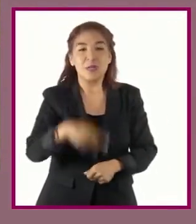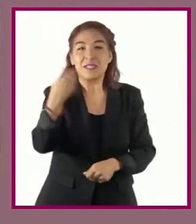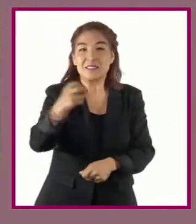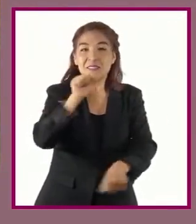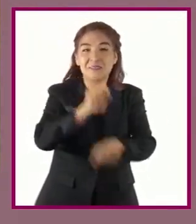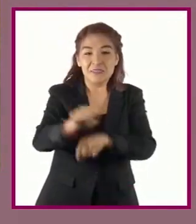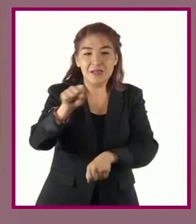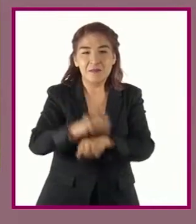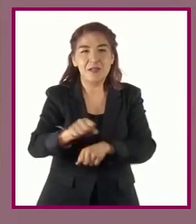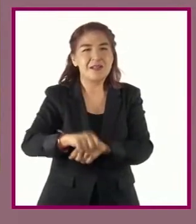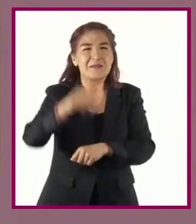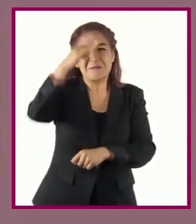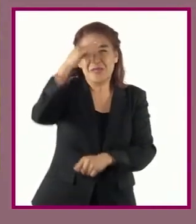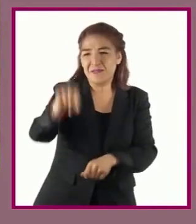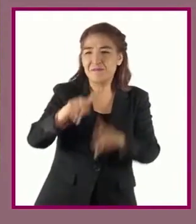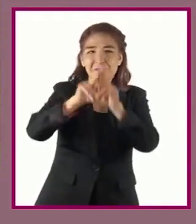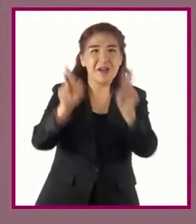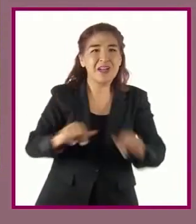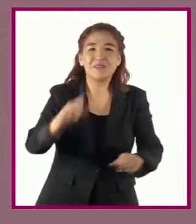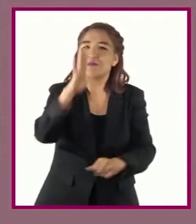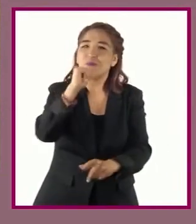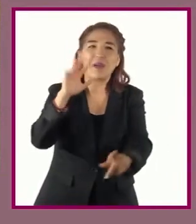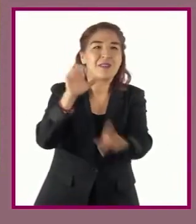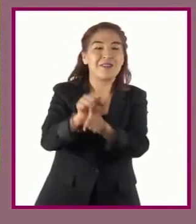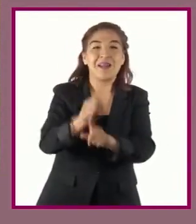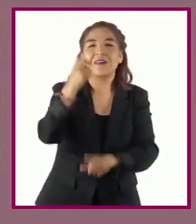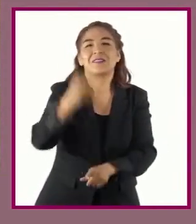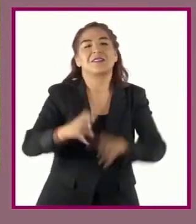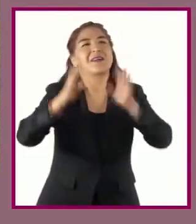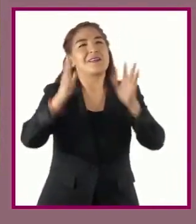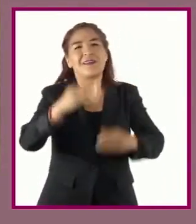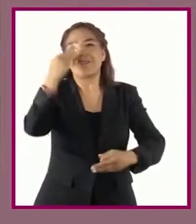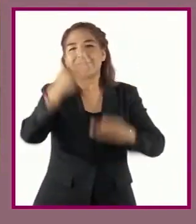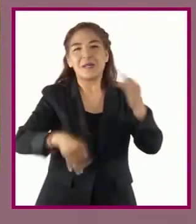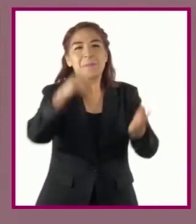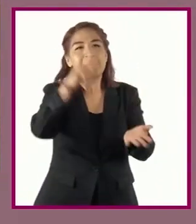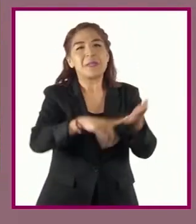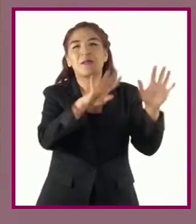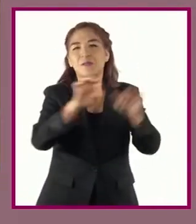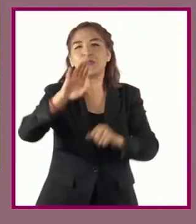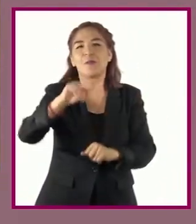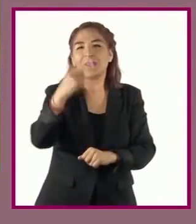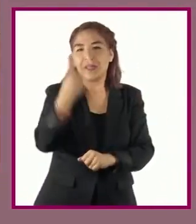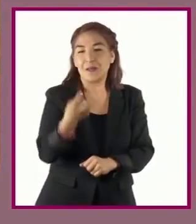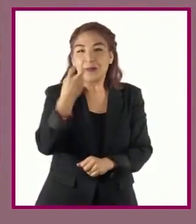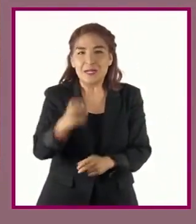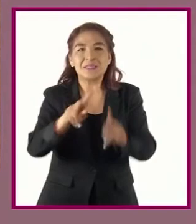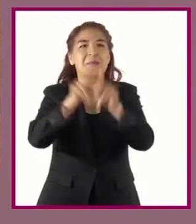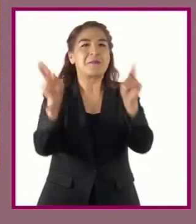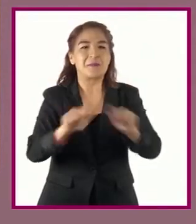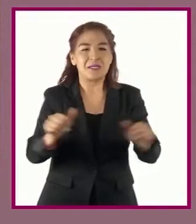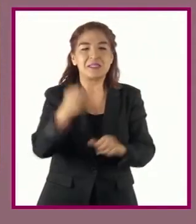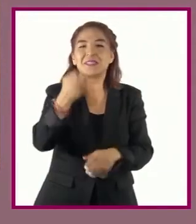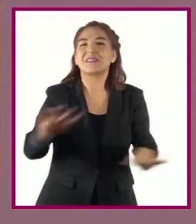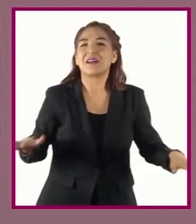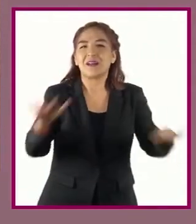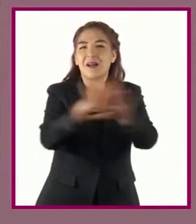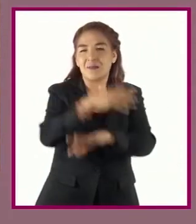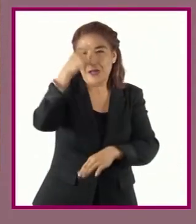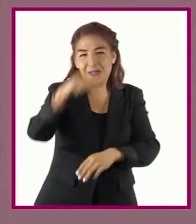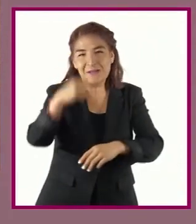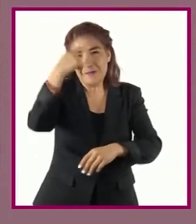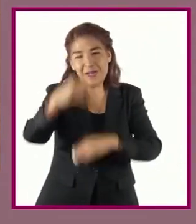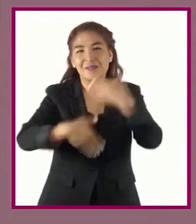donde la paz parecía imposible, alcanza finalmente este objetivo en 1992, iniciándose así un cambio hacia el